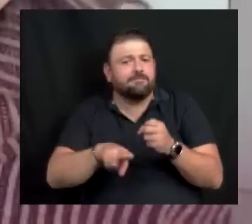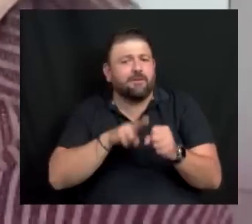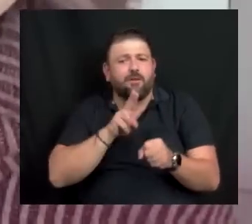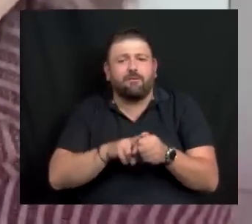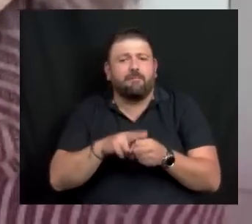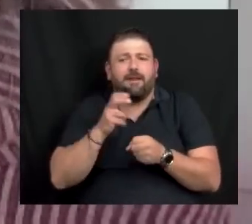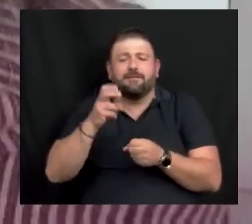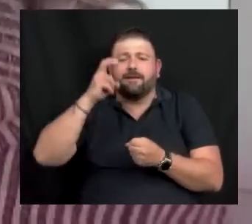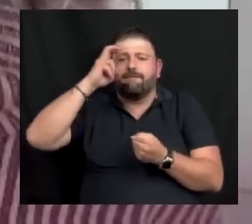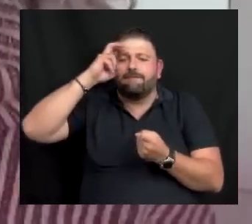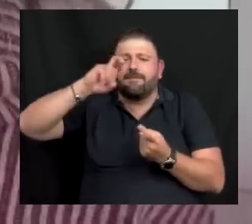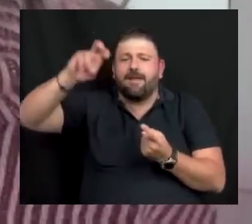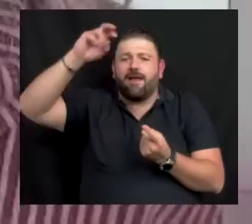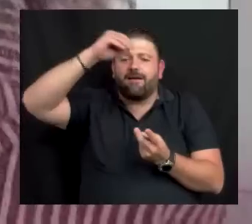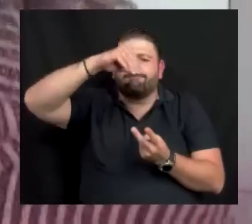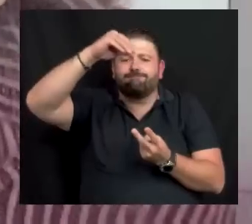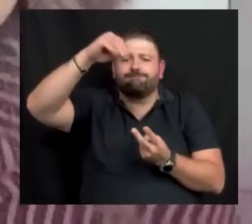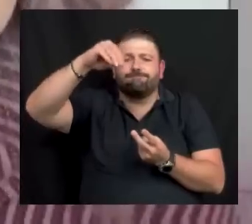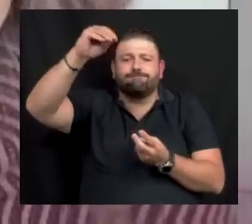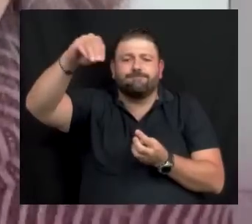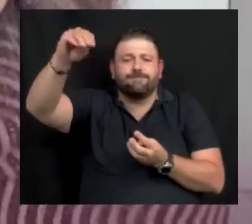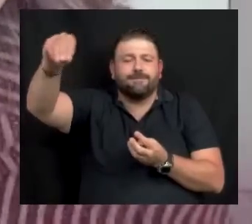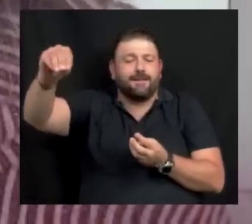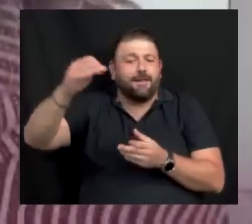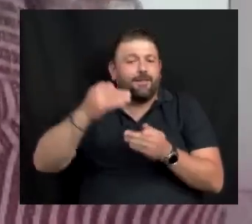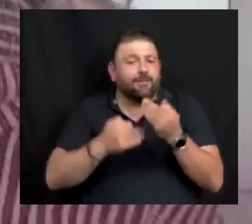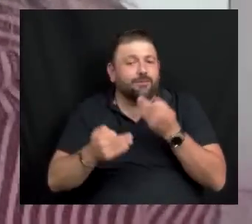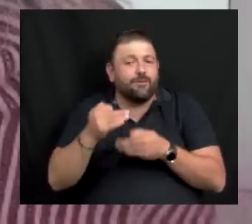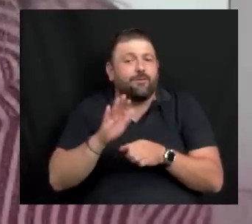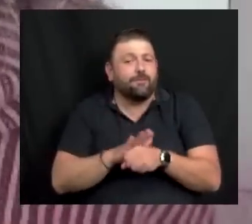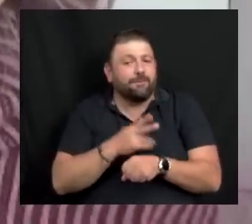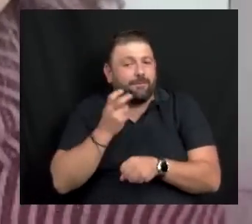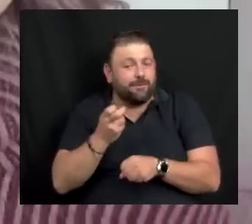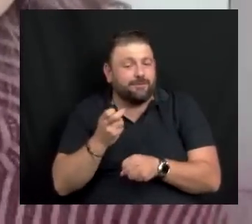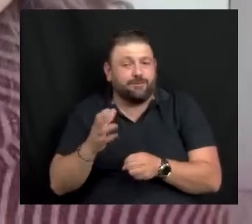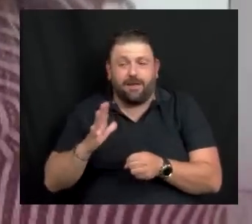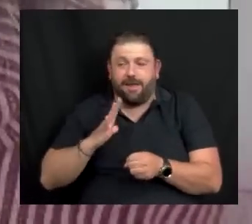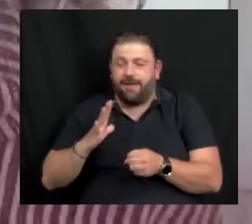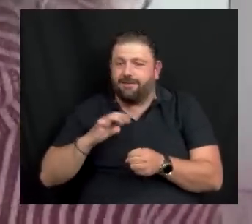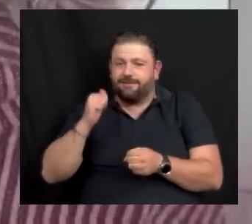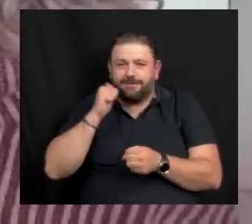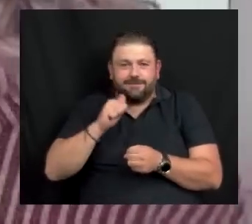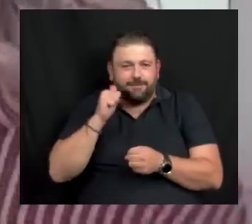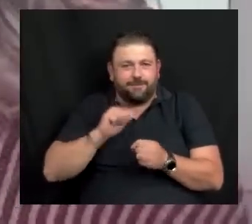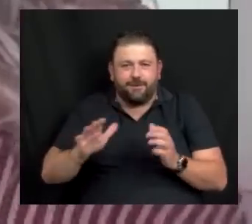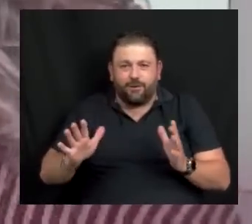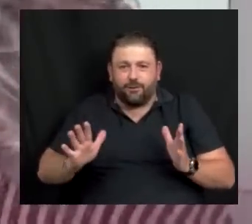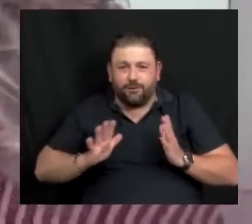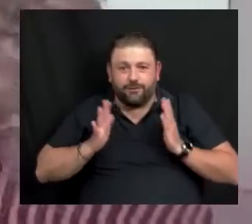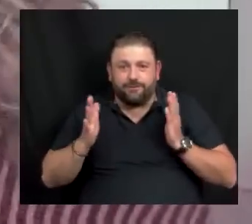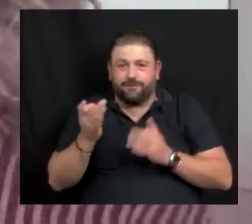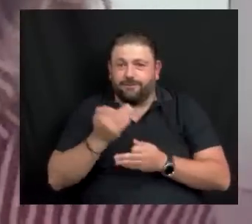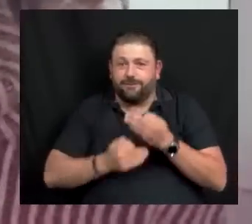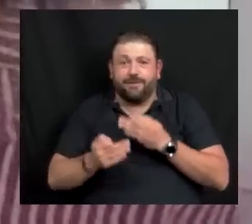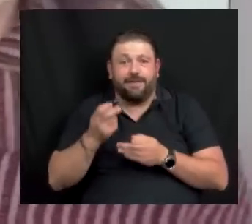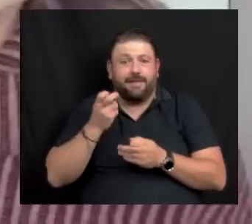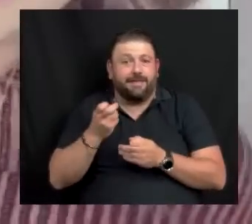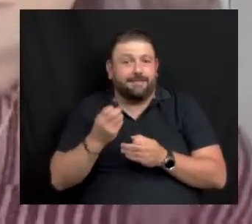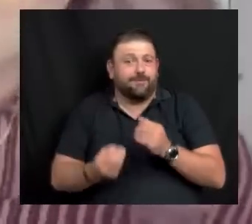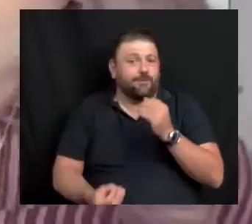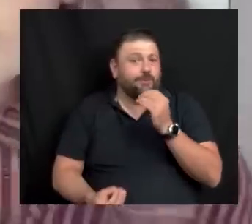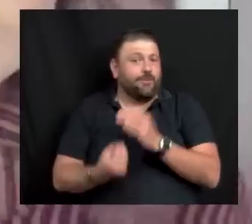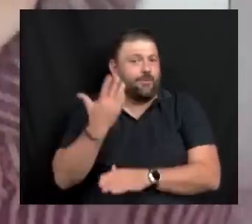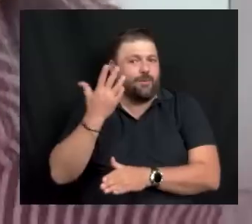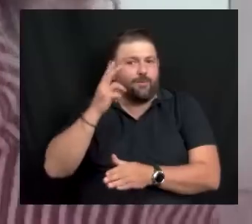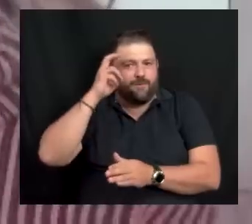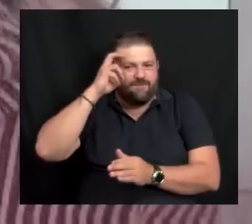haya que hacerlo. O sea, es donde nos está esperando otra sorpresa, ¿sí? Donde se lanza un nuevo viaje internacional, donde